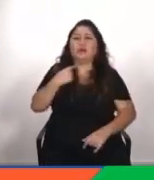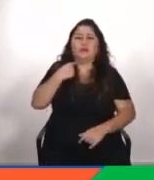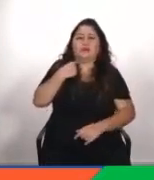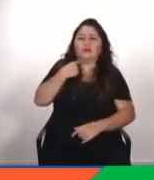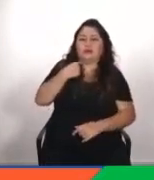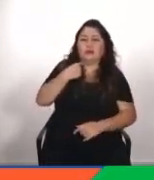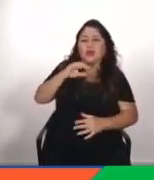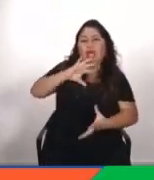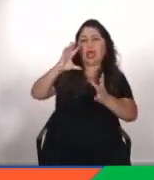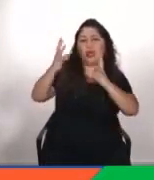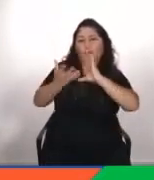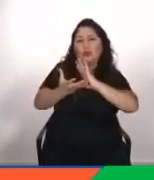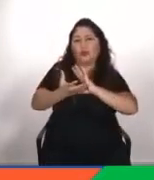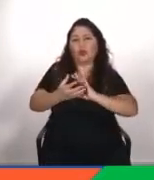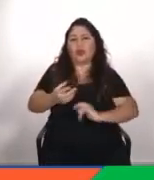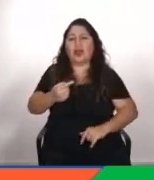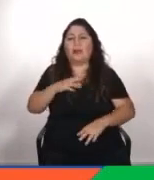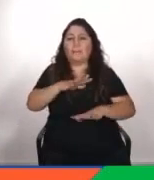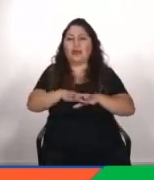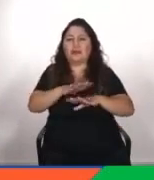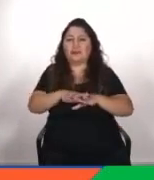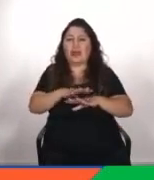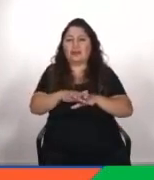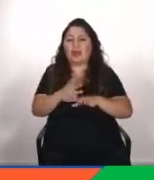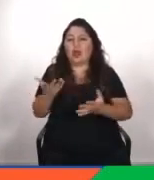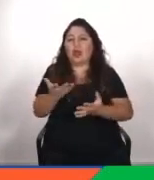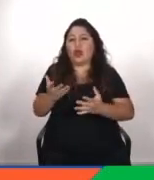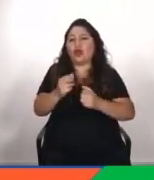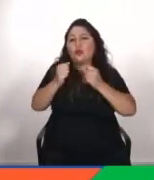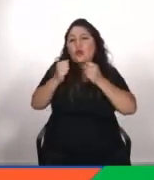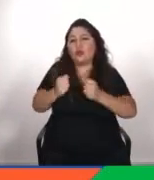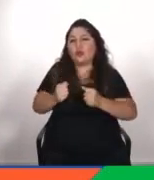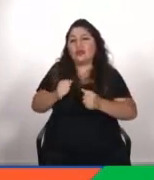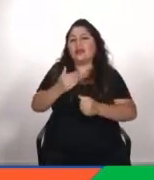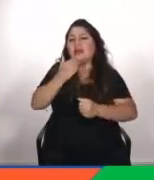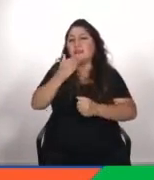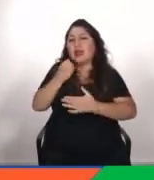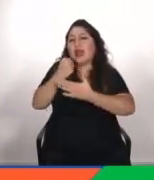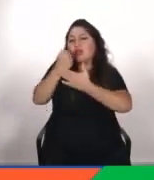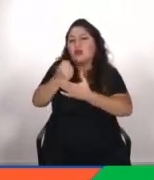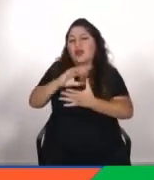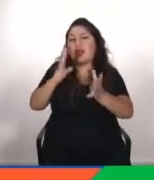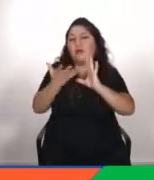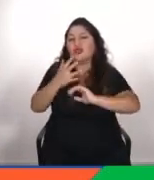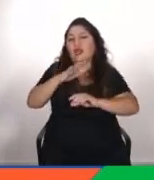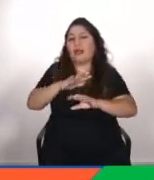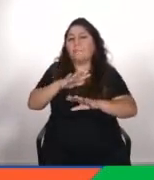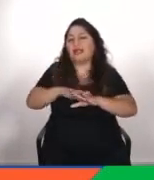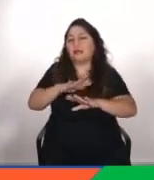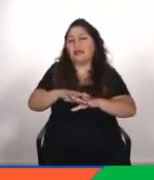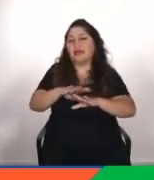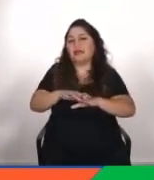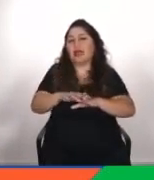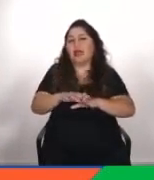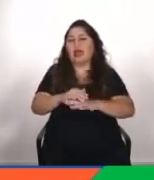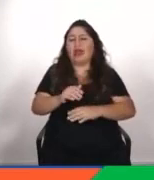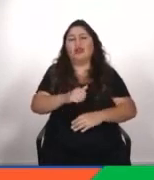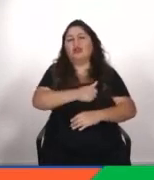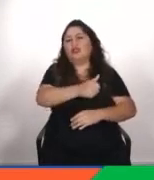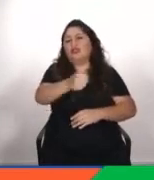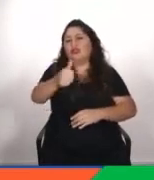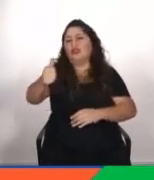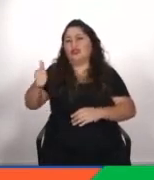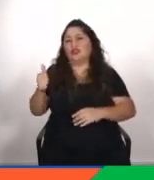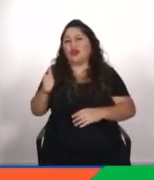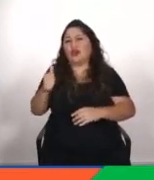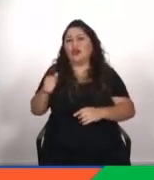el mundo de las matemáticas ha ayudado o puede ayudar a toda esta pandemia, porque se ha hablado mucho de modelos, como que todo el mundo ahora se puso a modelar y hablar, como que todo el